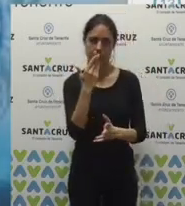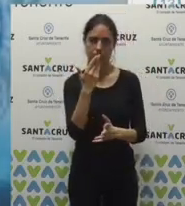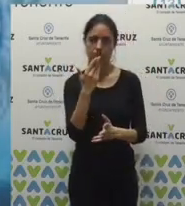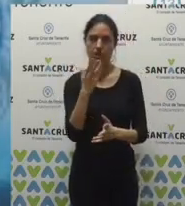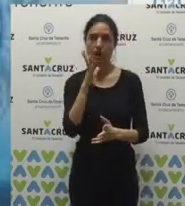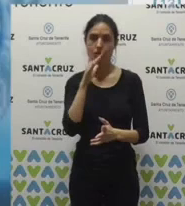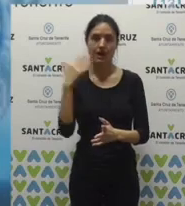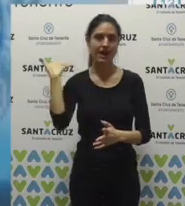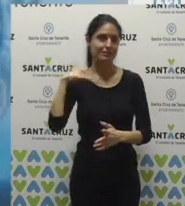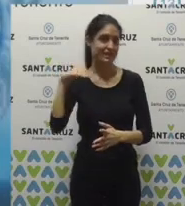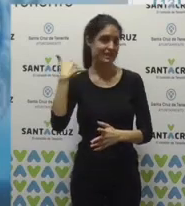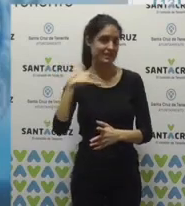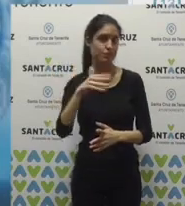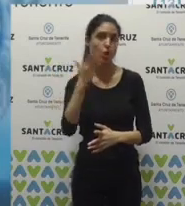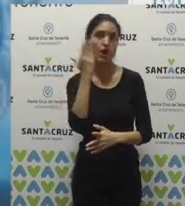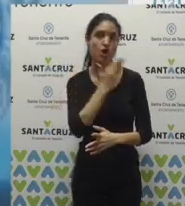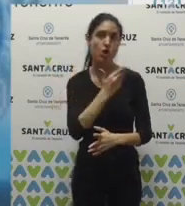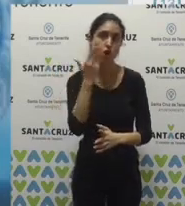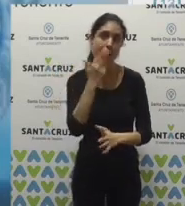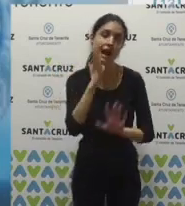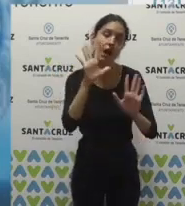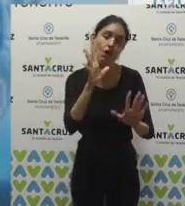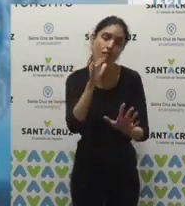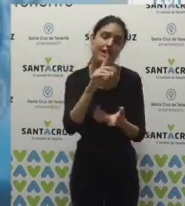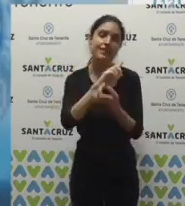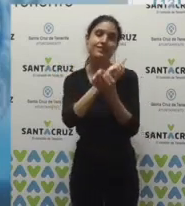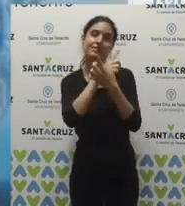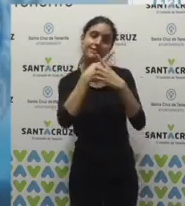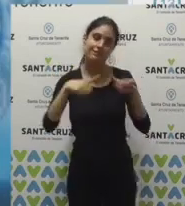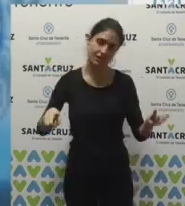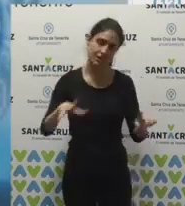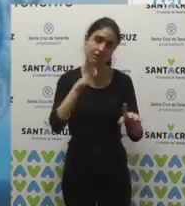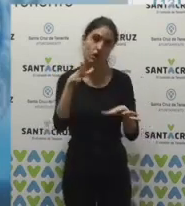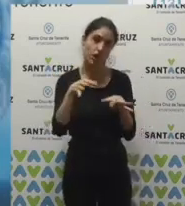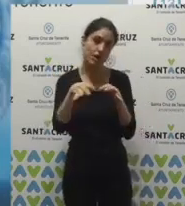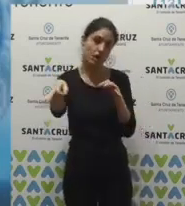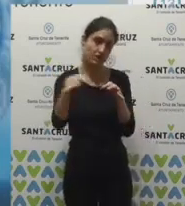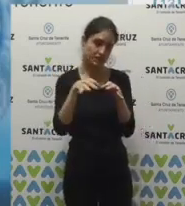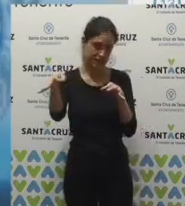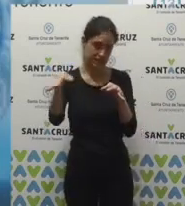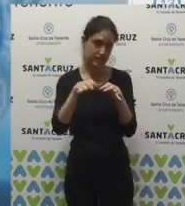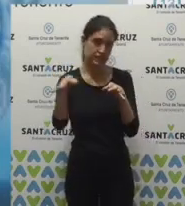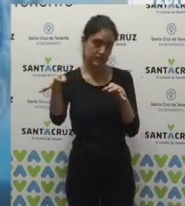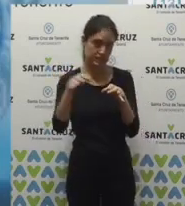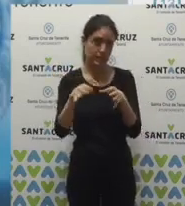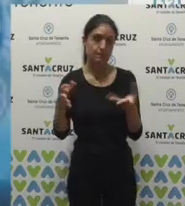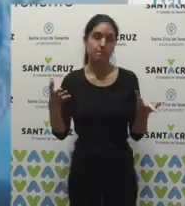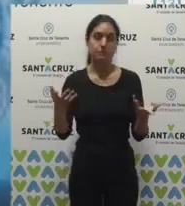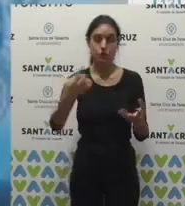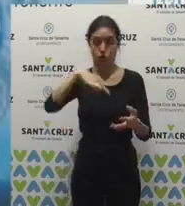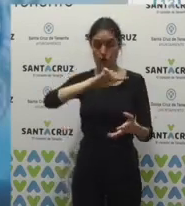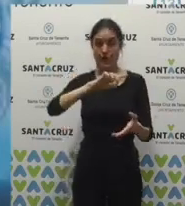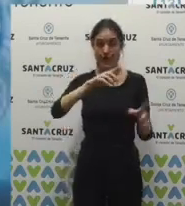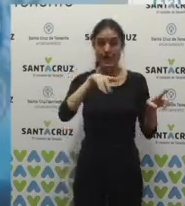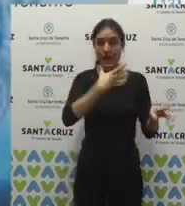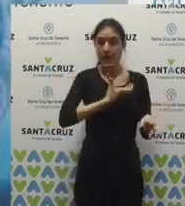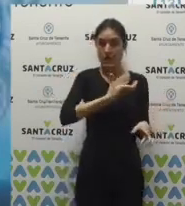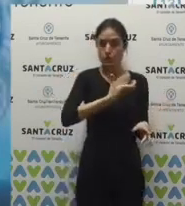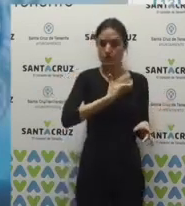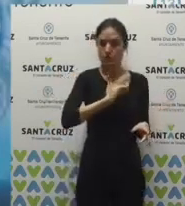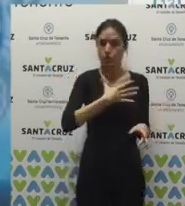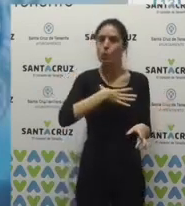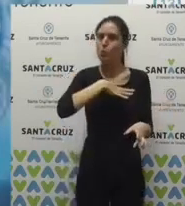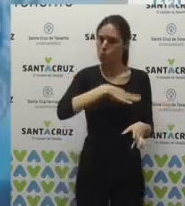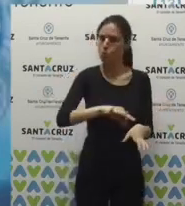santiguó escolar a distancia online como ayuntamiento somos competentes a abordar la cuestión